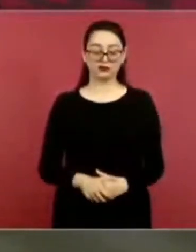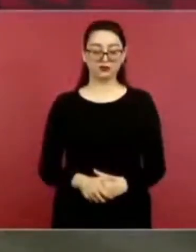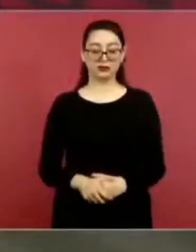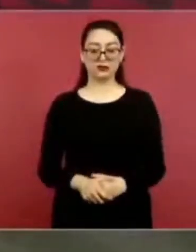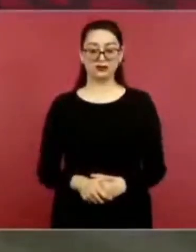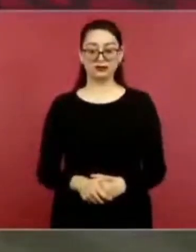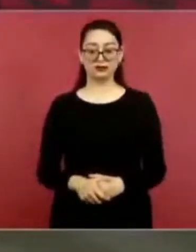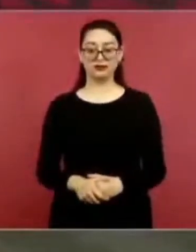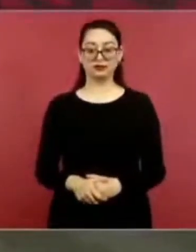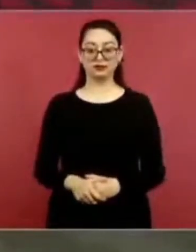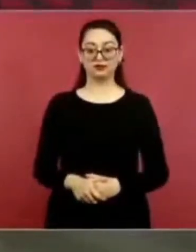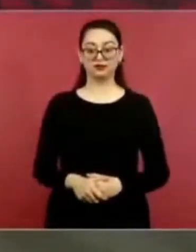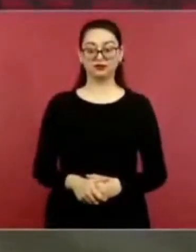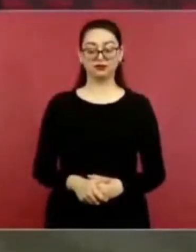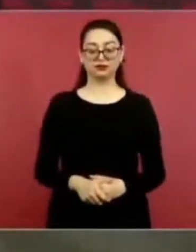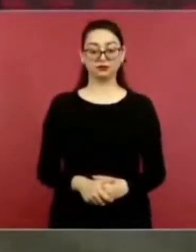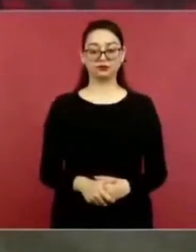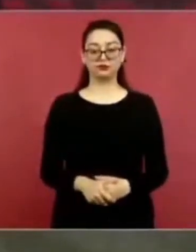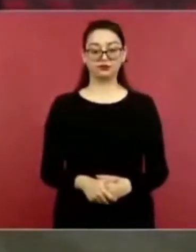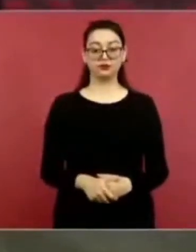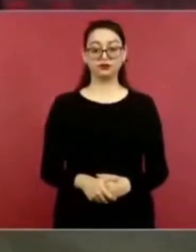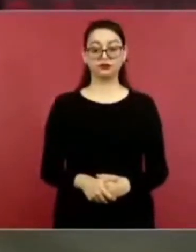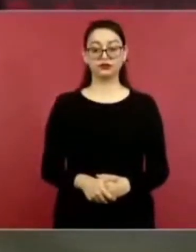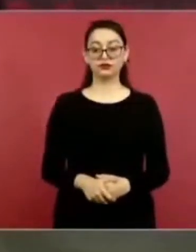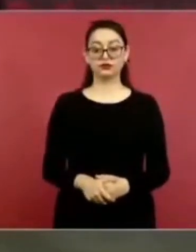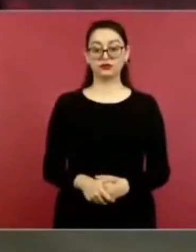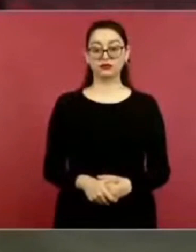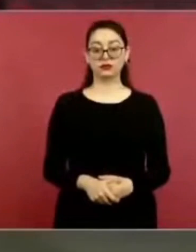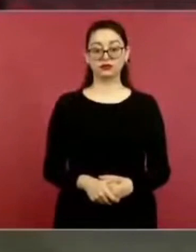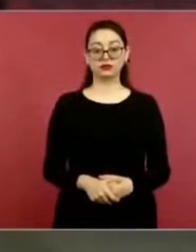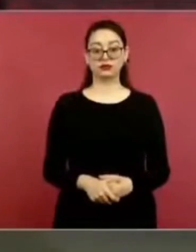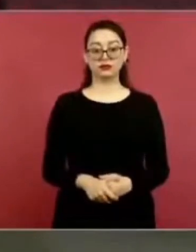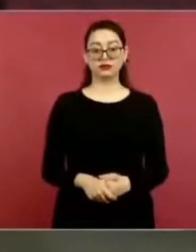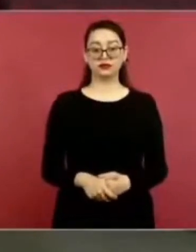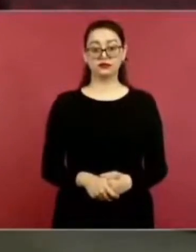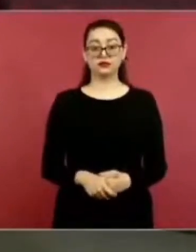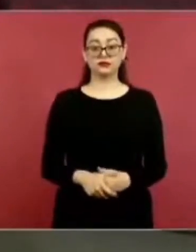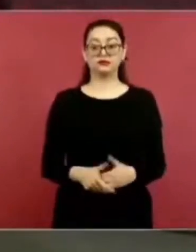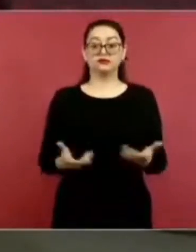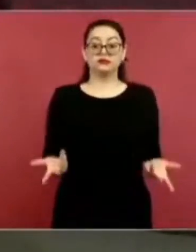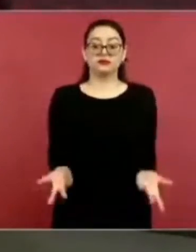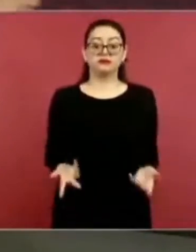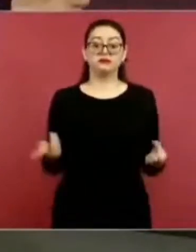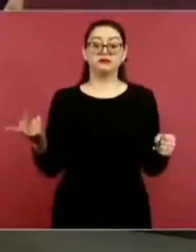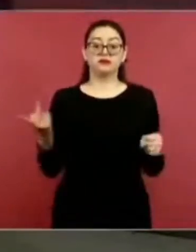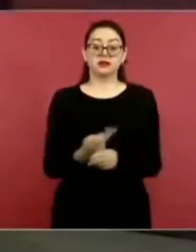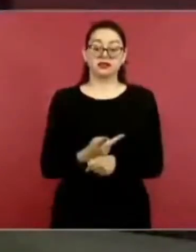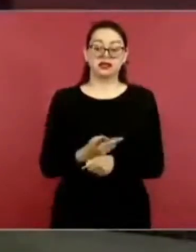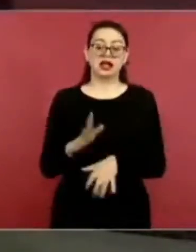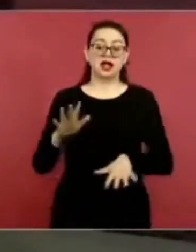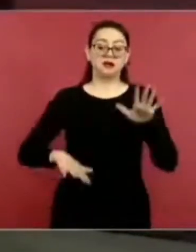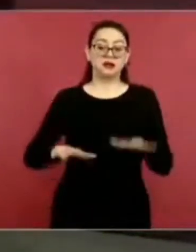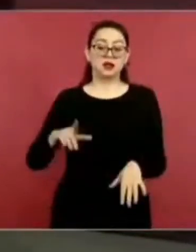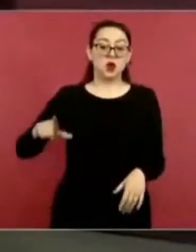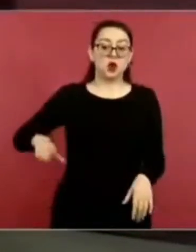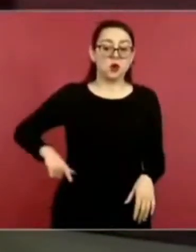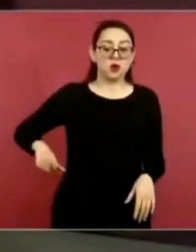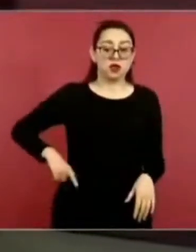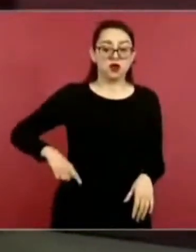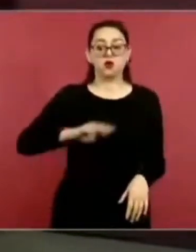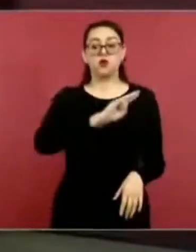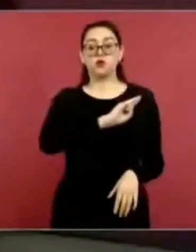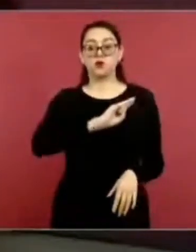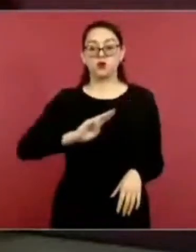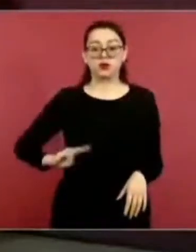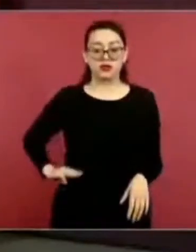Miren, a veces los gobiernos municipales, pero no solo en el caso de Acapulco, sino en general,